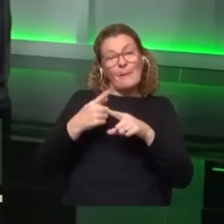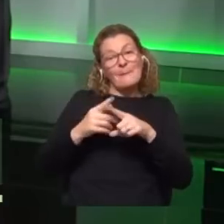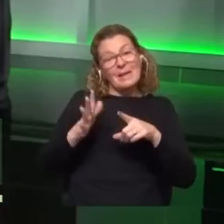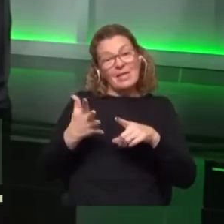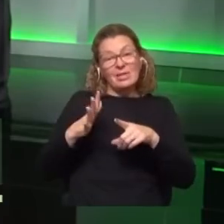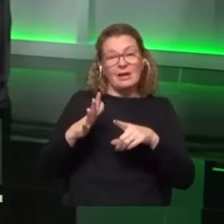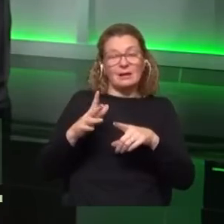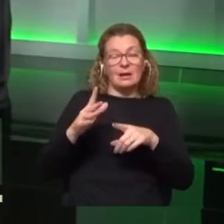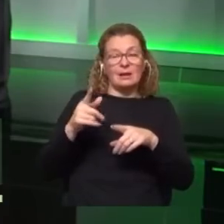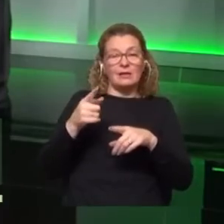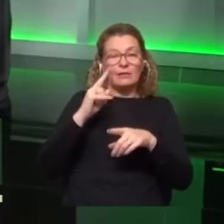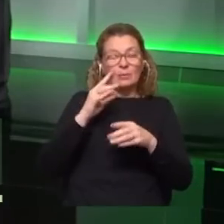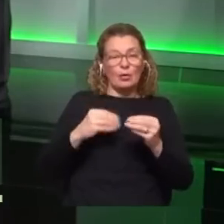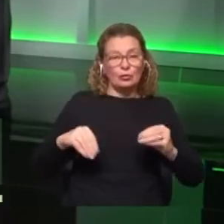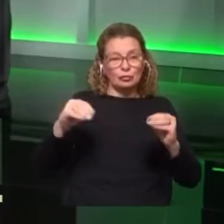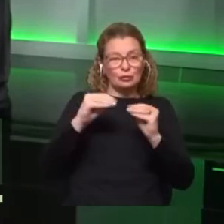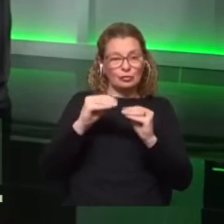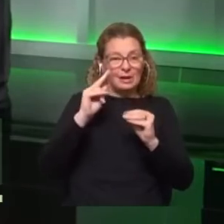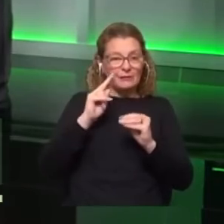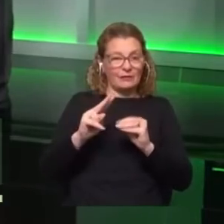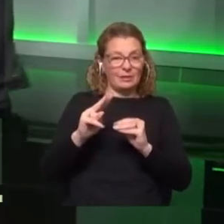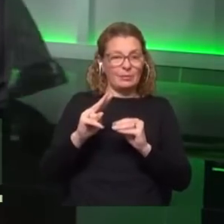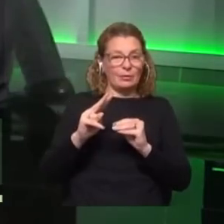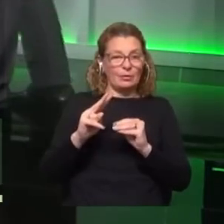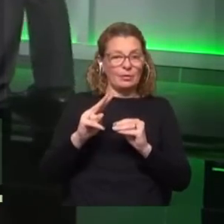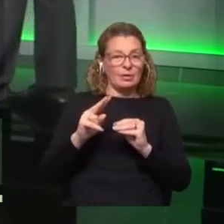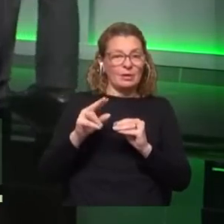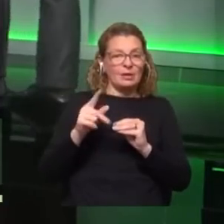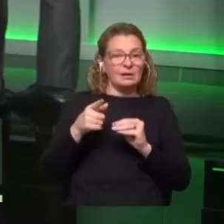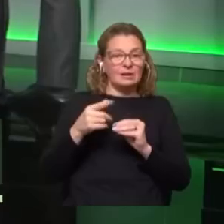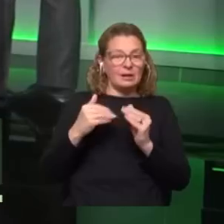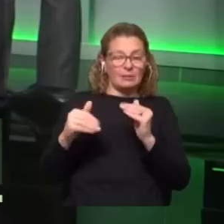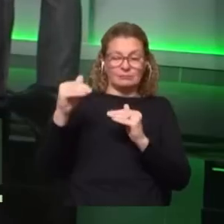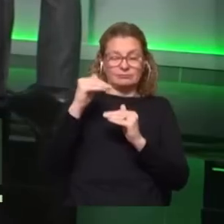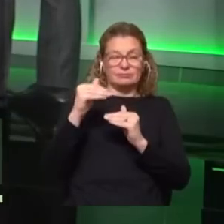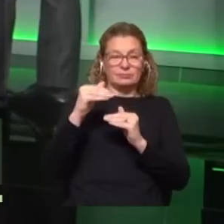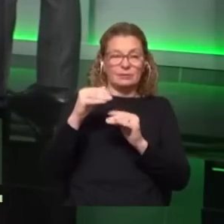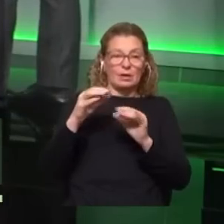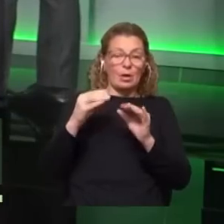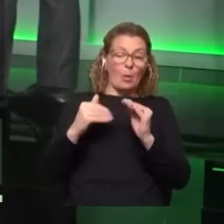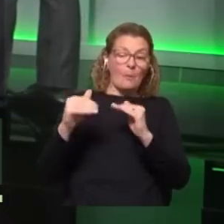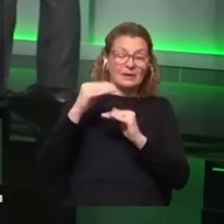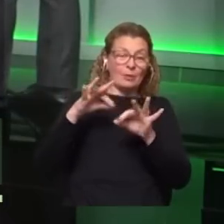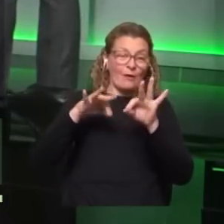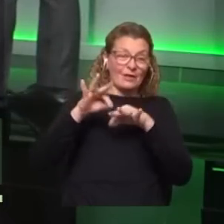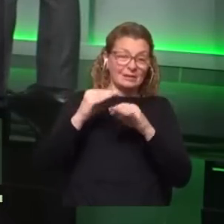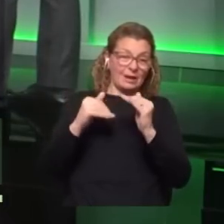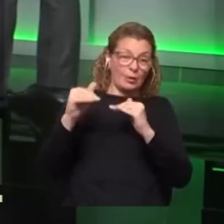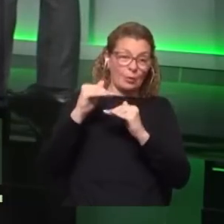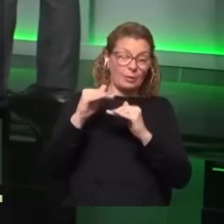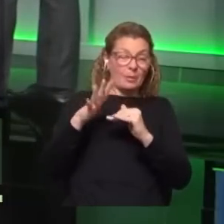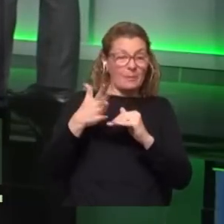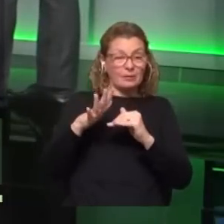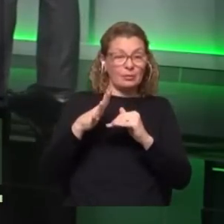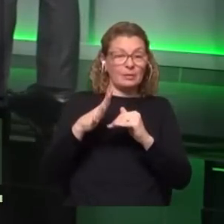cae ahí tenemos el promedio Total que fue el que vimos en la primera placa y las únicas que están justamente declarando un incremento de las ventas que compensa